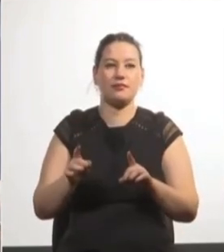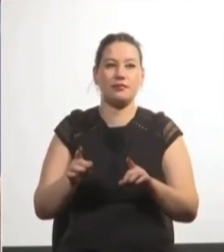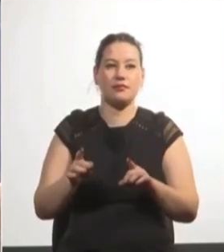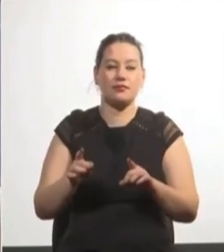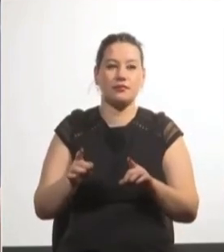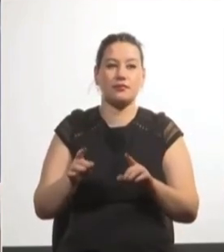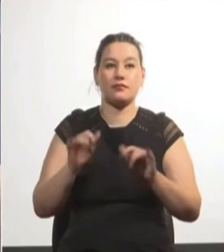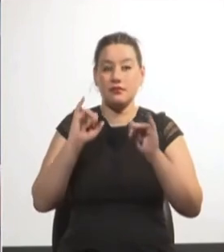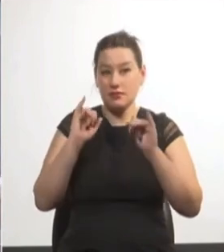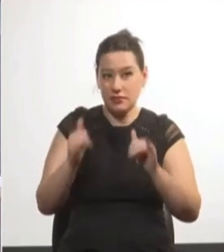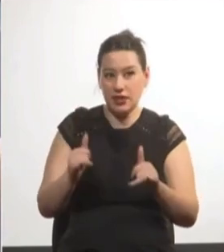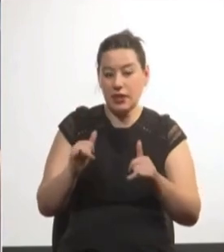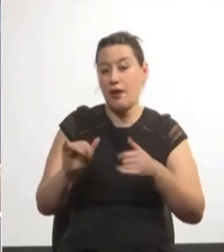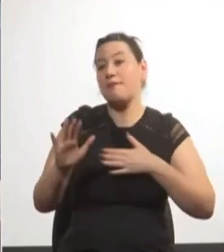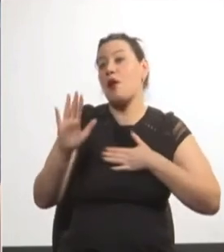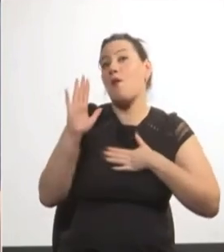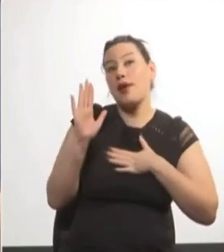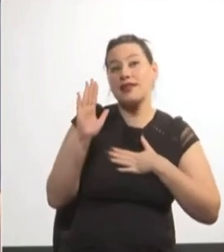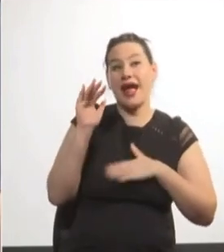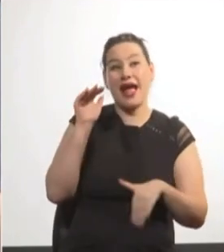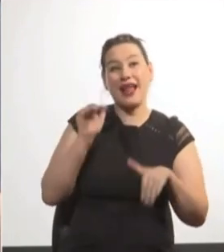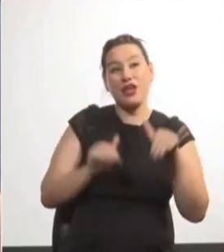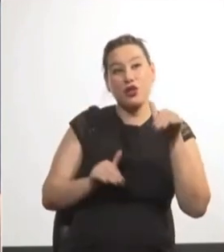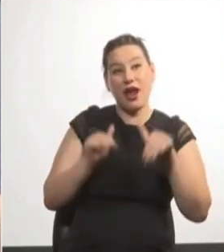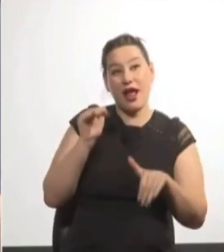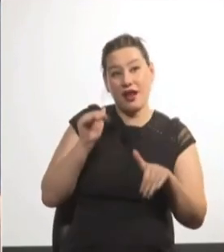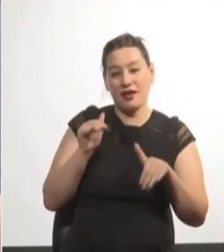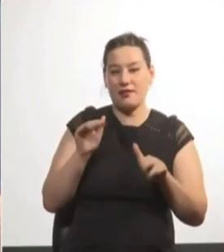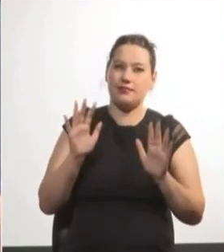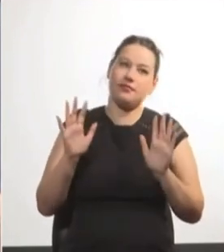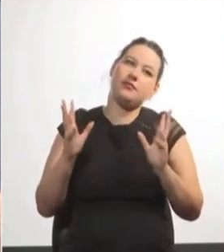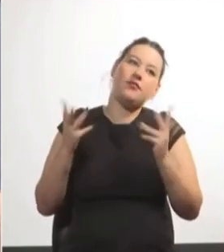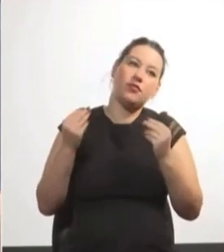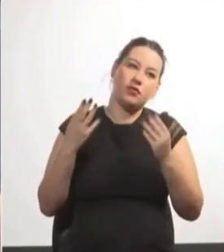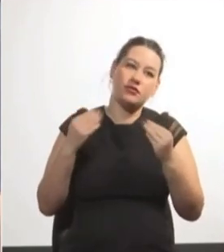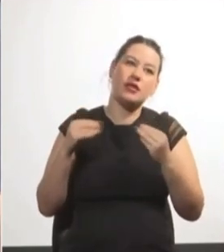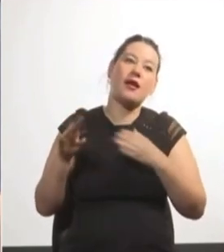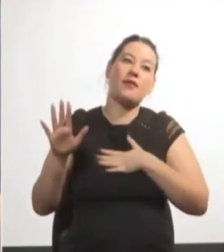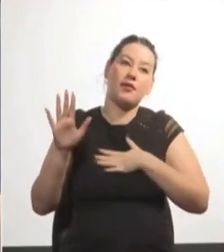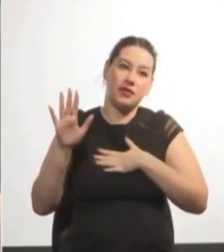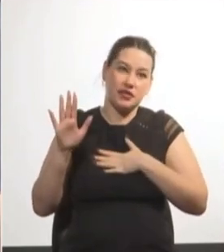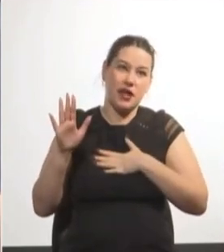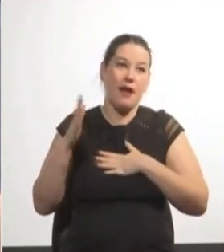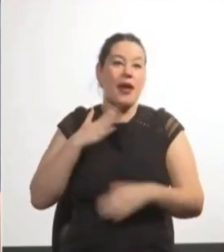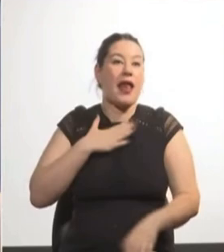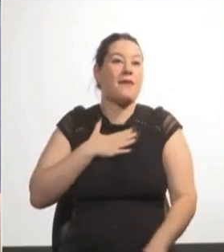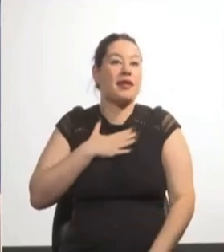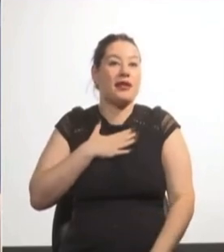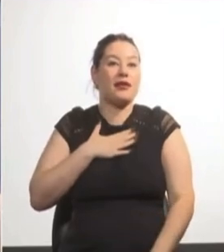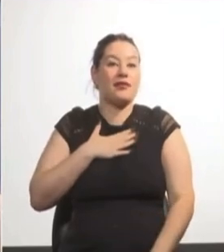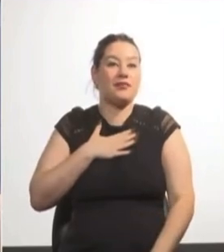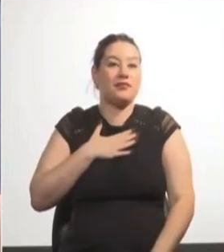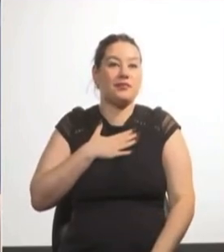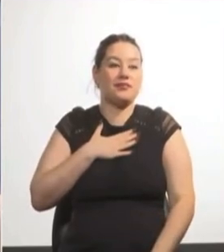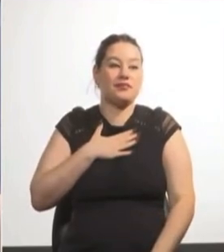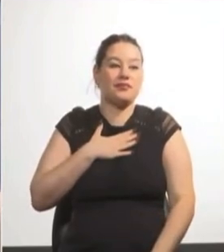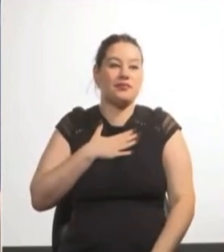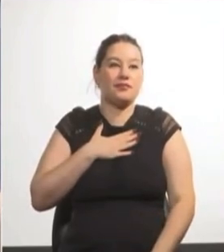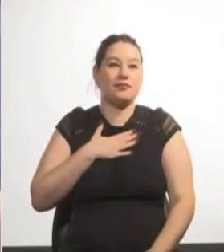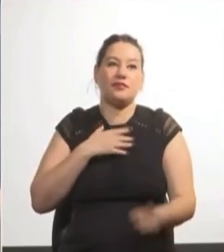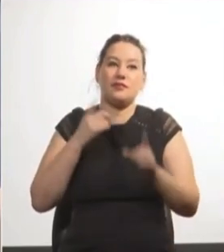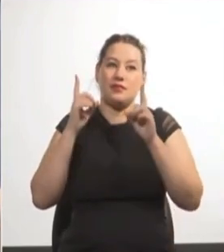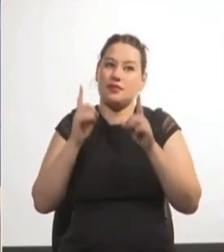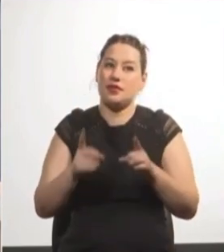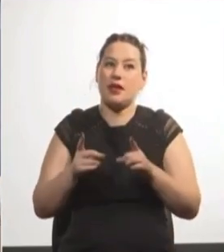que si es por promesas electorales, hay unas cuantas promesas electorales que me parece que